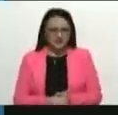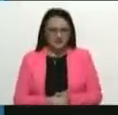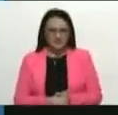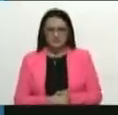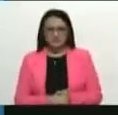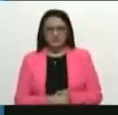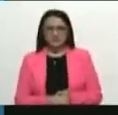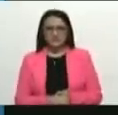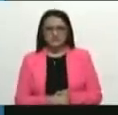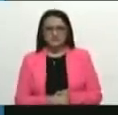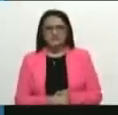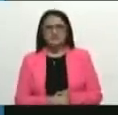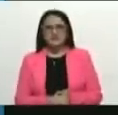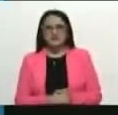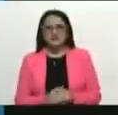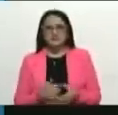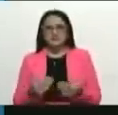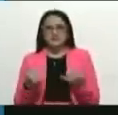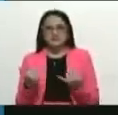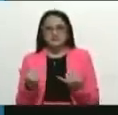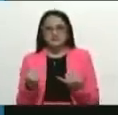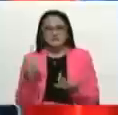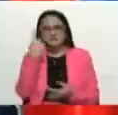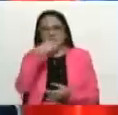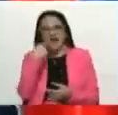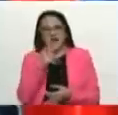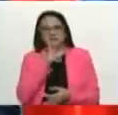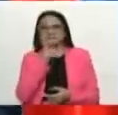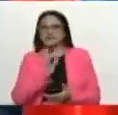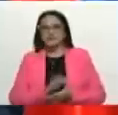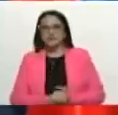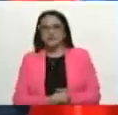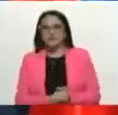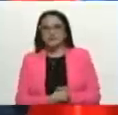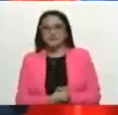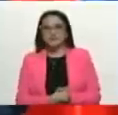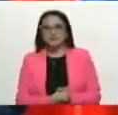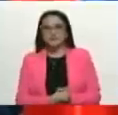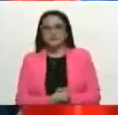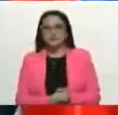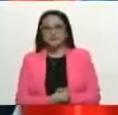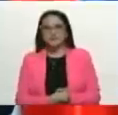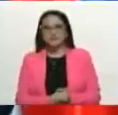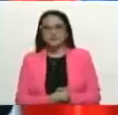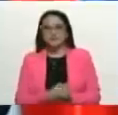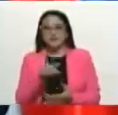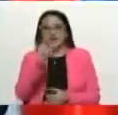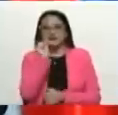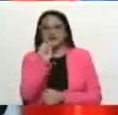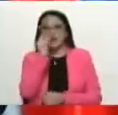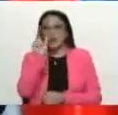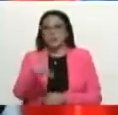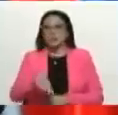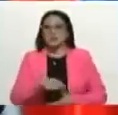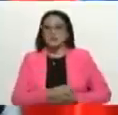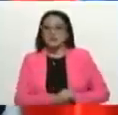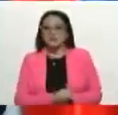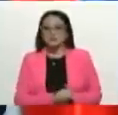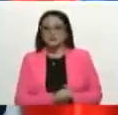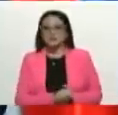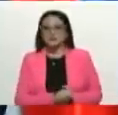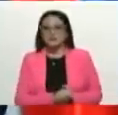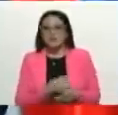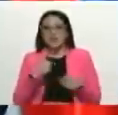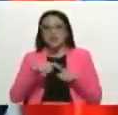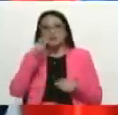de la moto, con su cara de yo no fui. De no romper un plato, tremendo asesino. Otro de